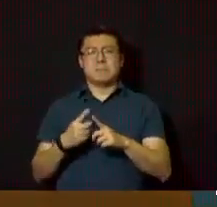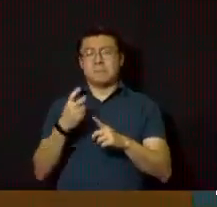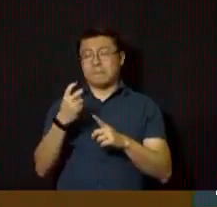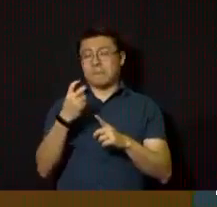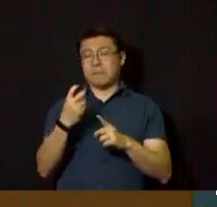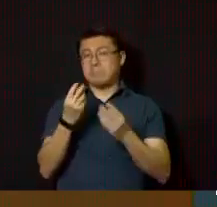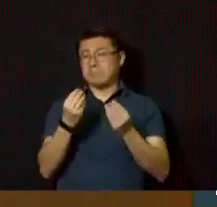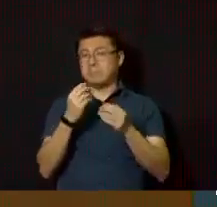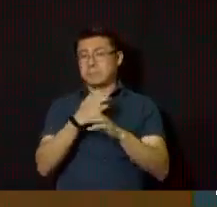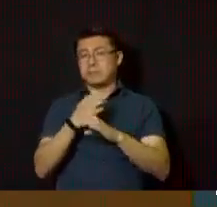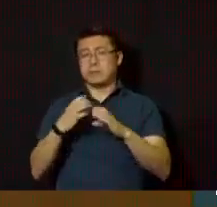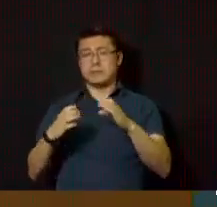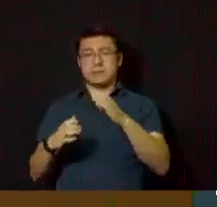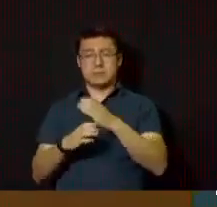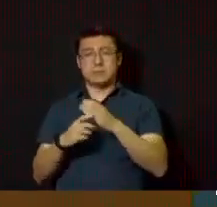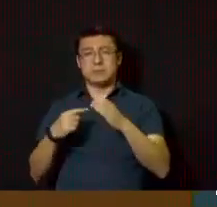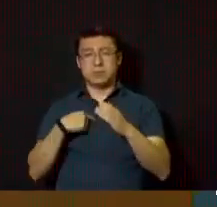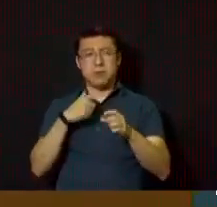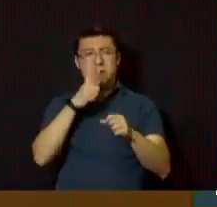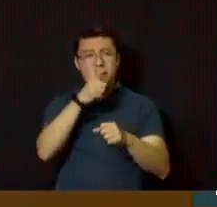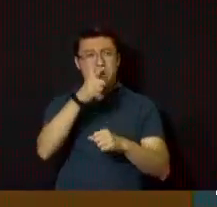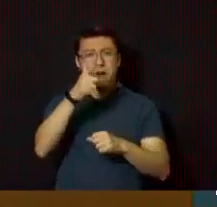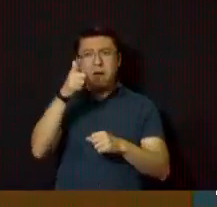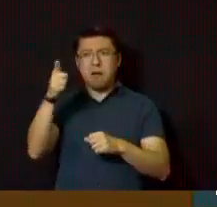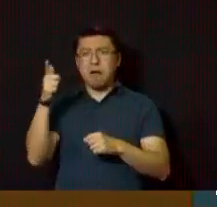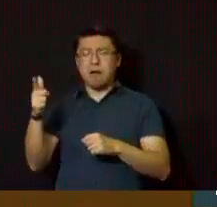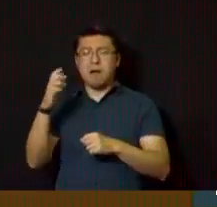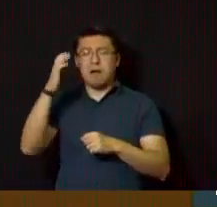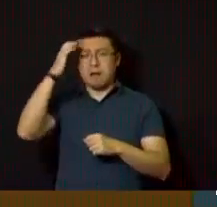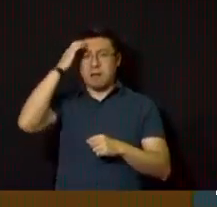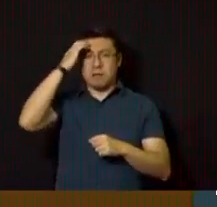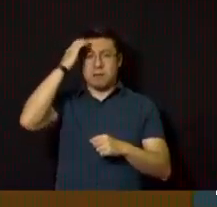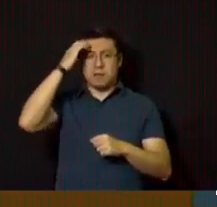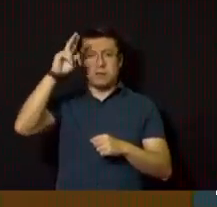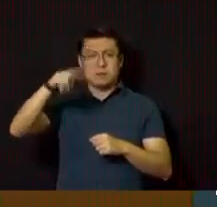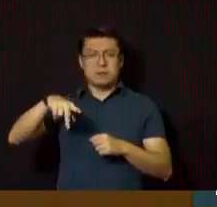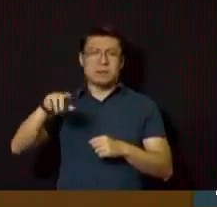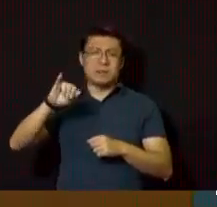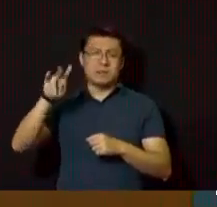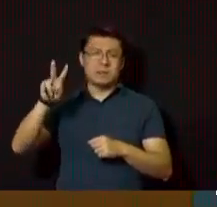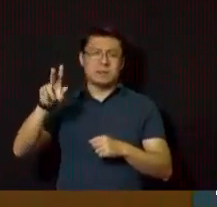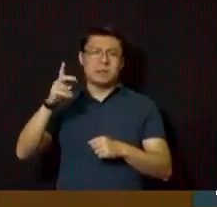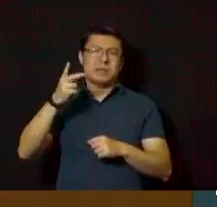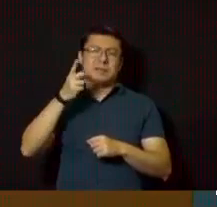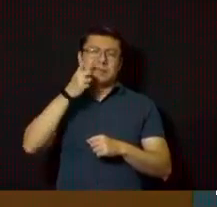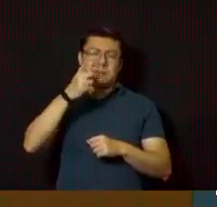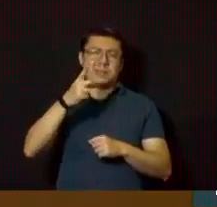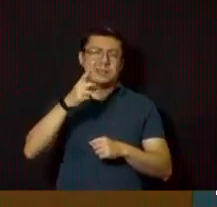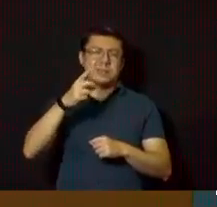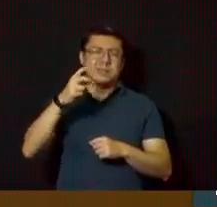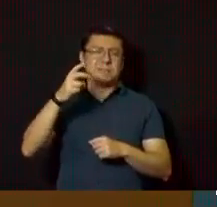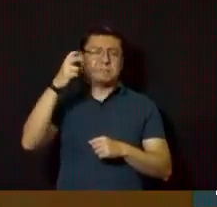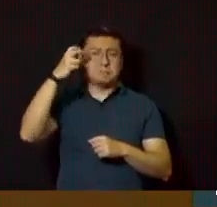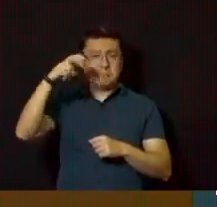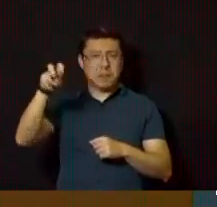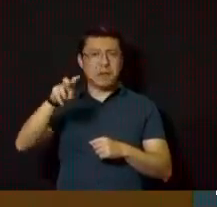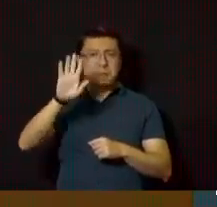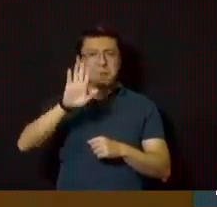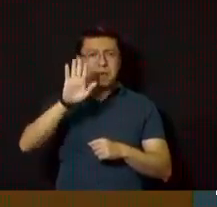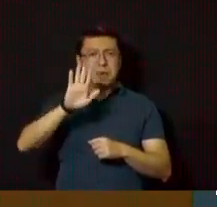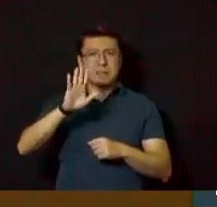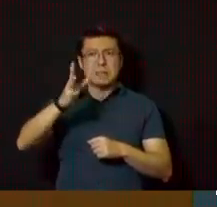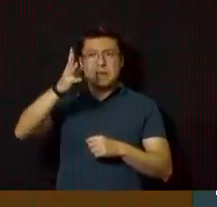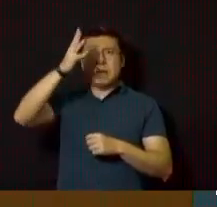muchas cosas que empecé a ver. Y de verdad que, como decía tu papá, los viajes te educan. A mí me fueron